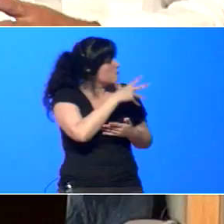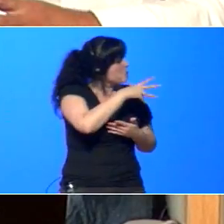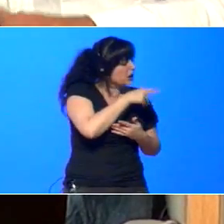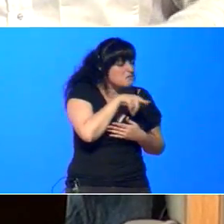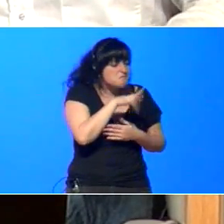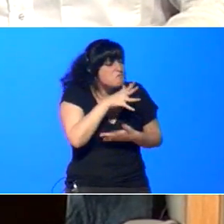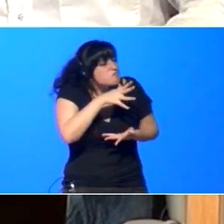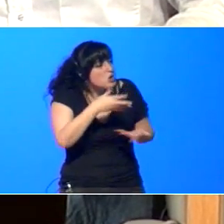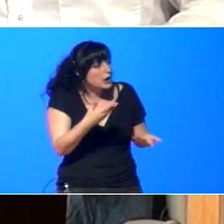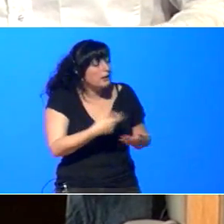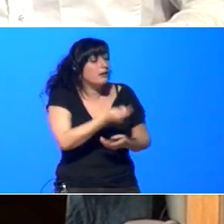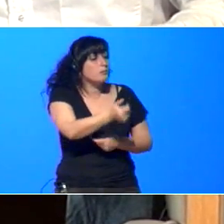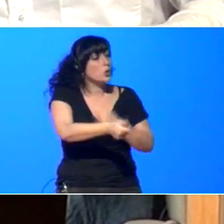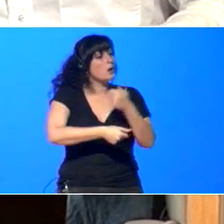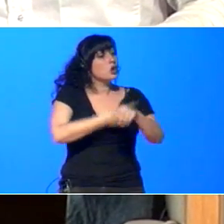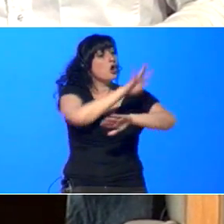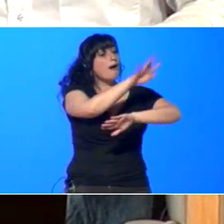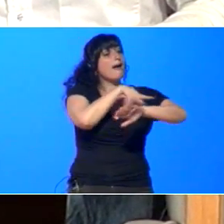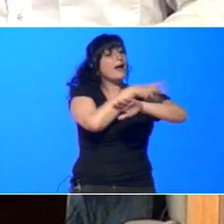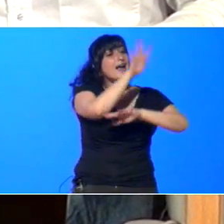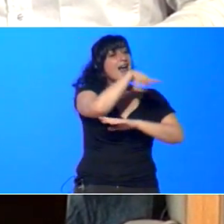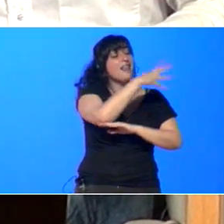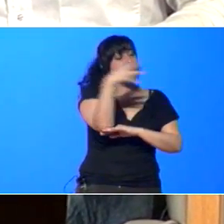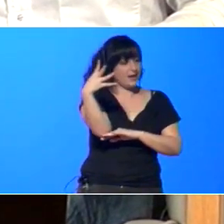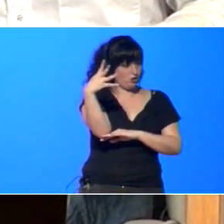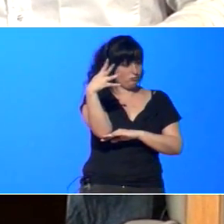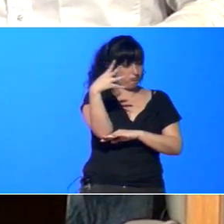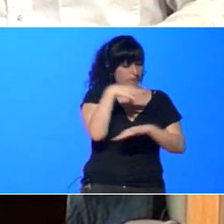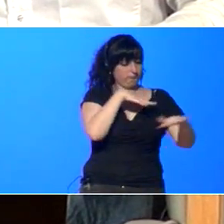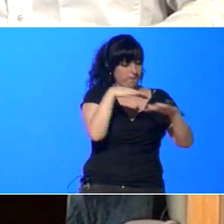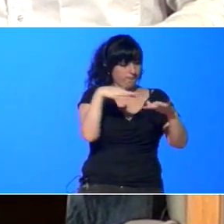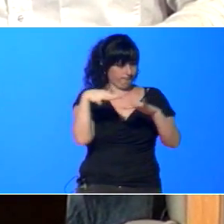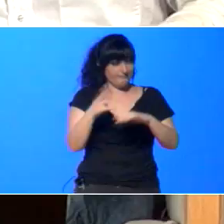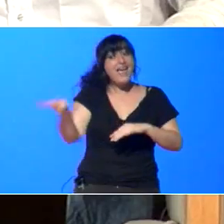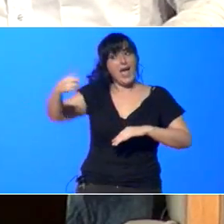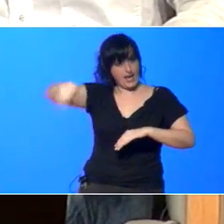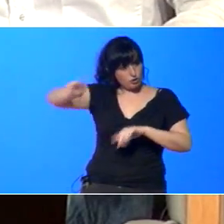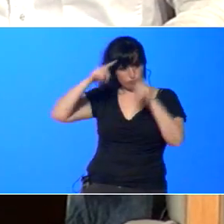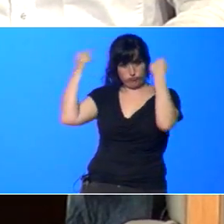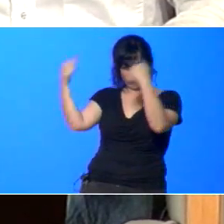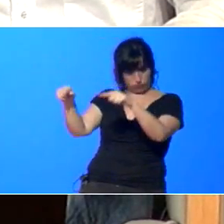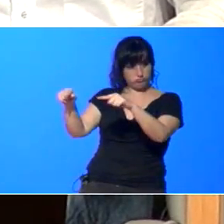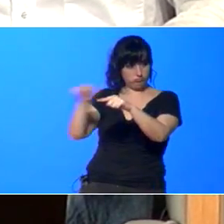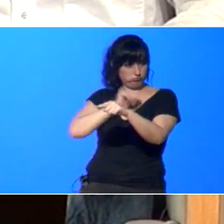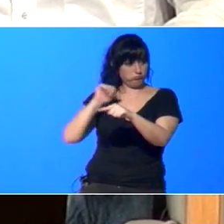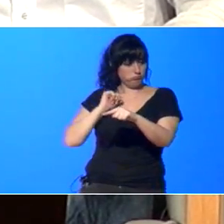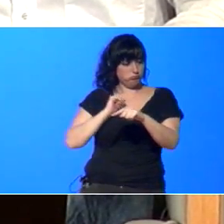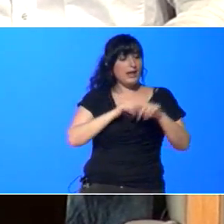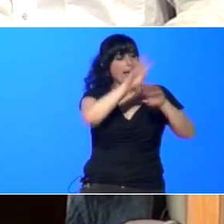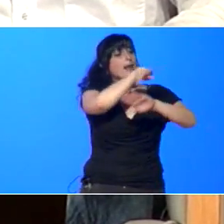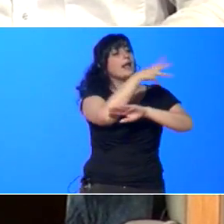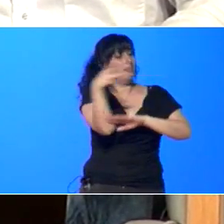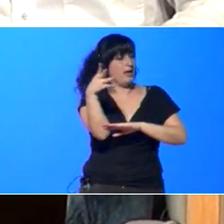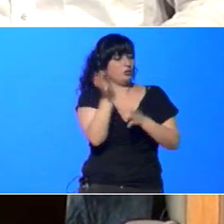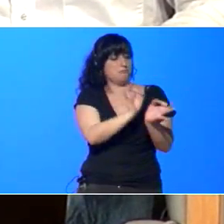se preparó un calendario de actuación, ¿vale? Ellos prepararon el calendario de actuación junto con el aula, con los